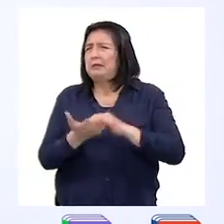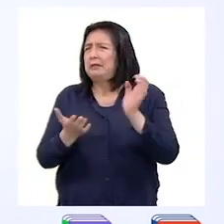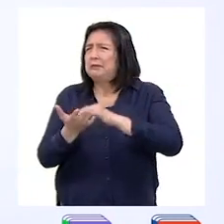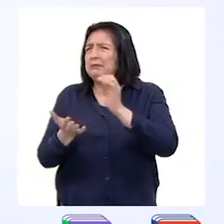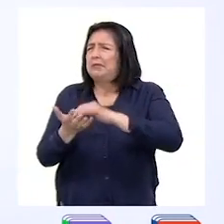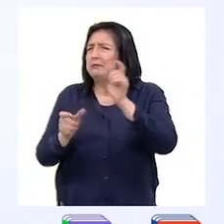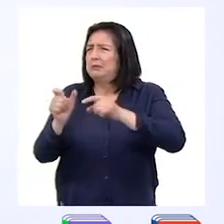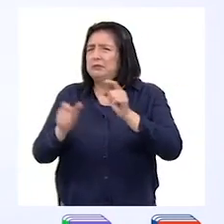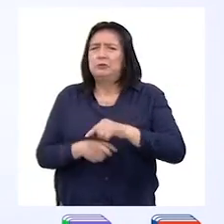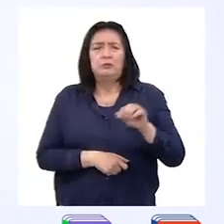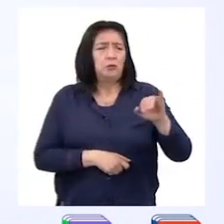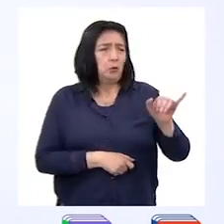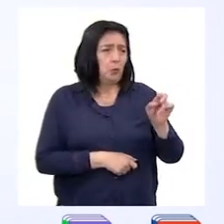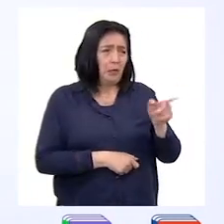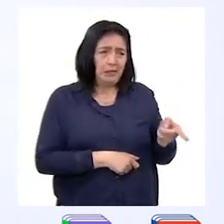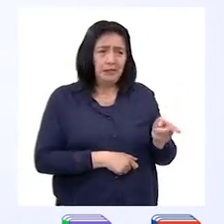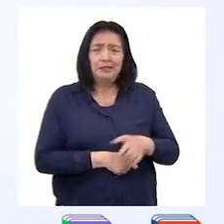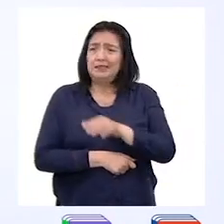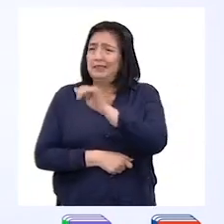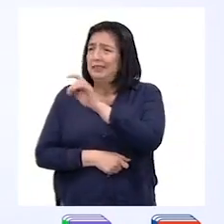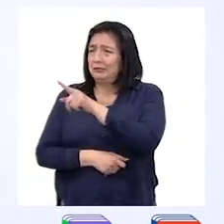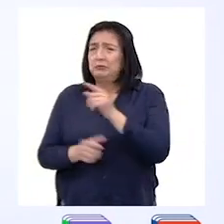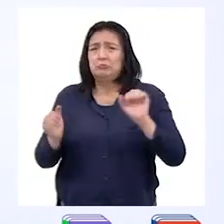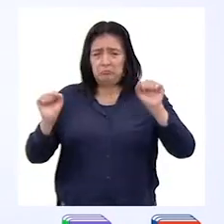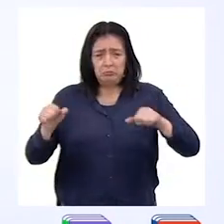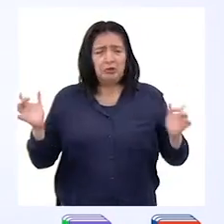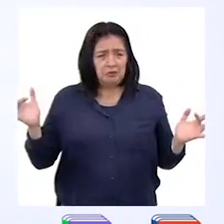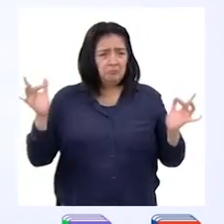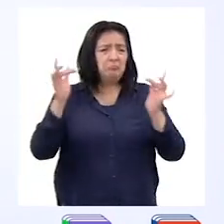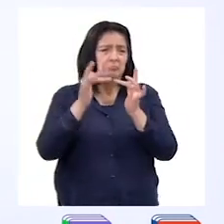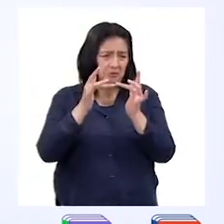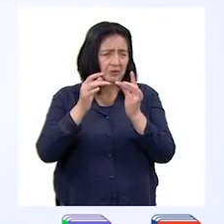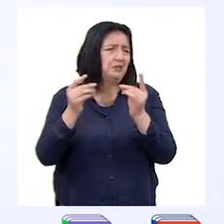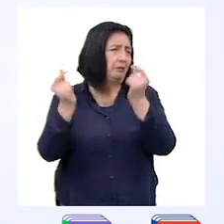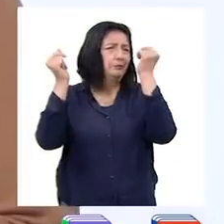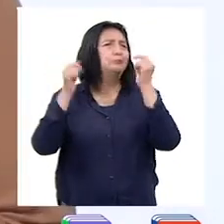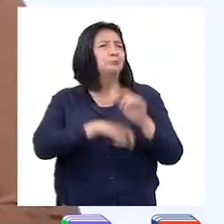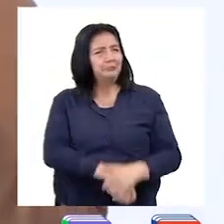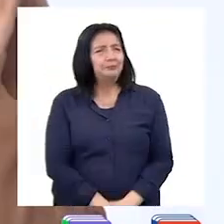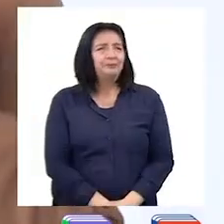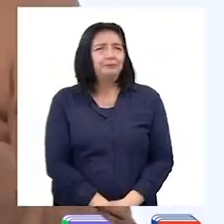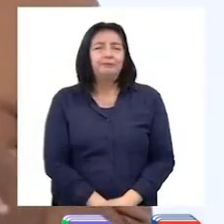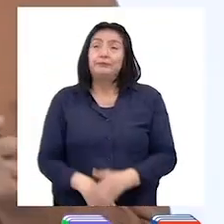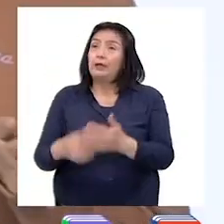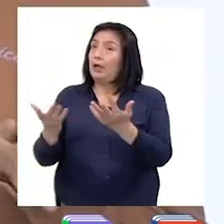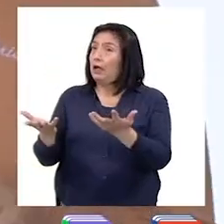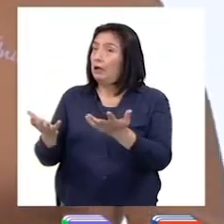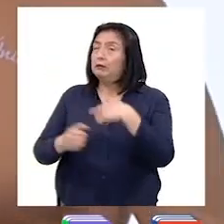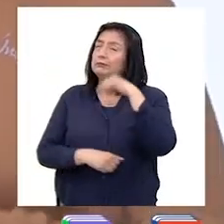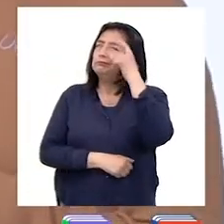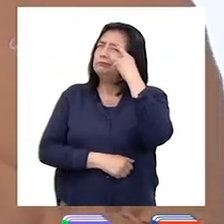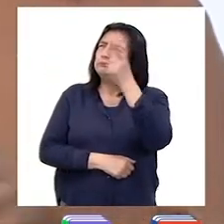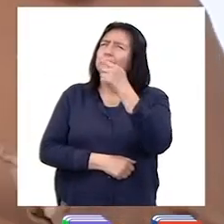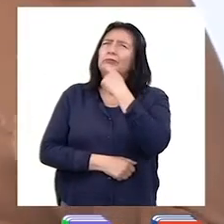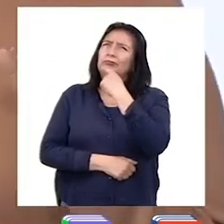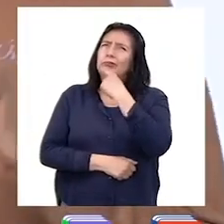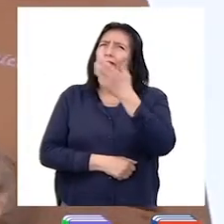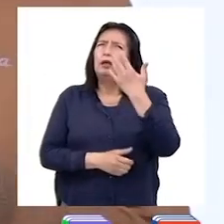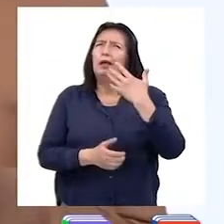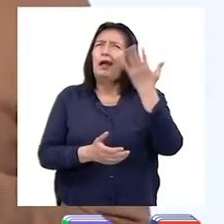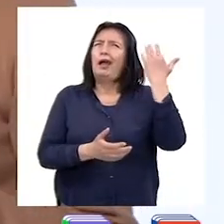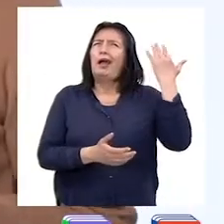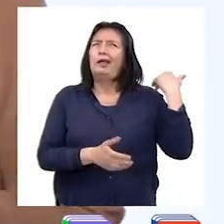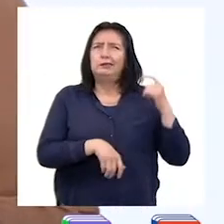más personas como Juana y Arturo puedan contactarse de manera inmediata. Ahora que lo pienso, hace